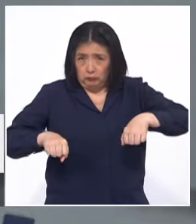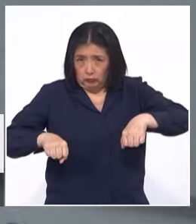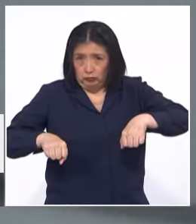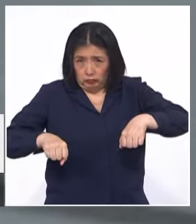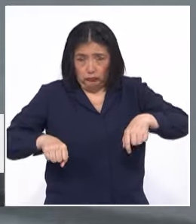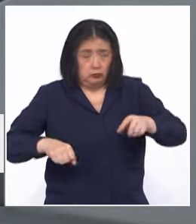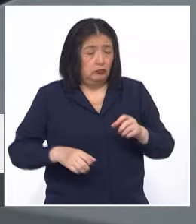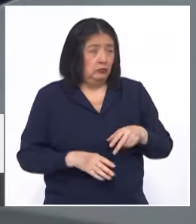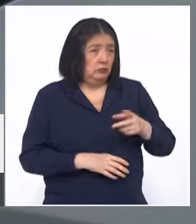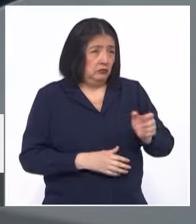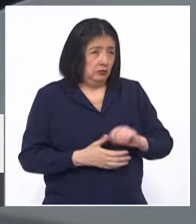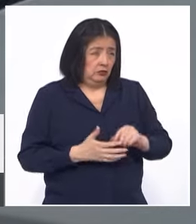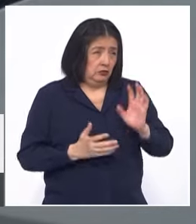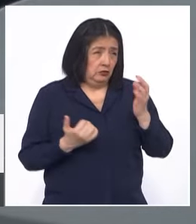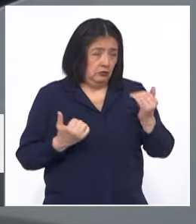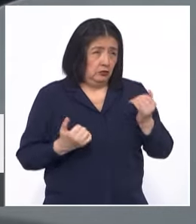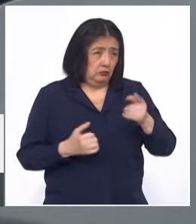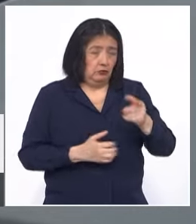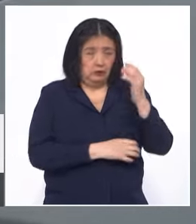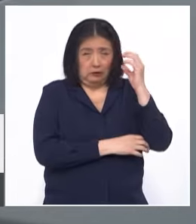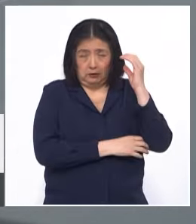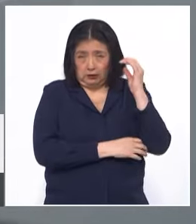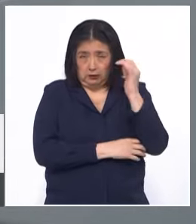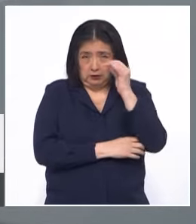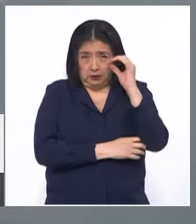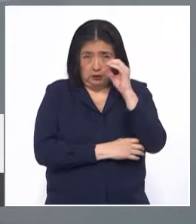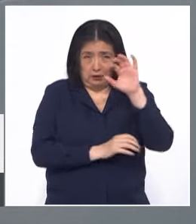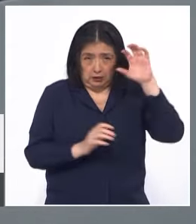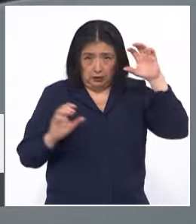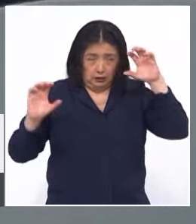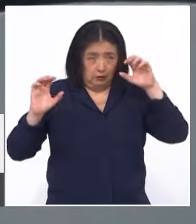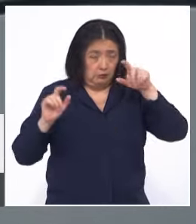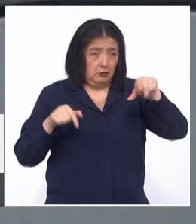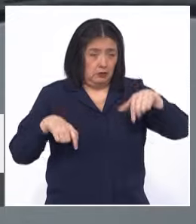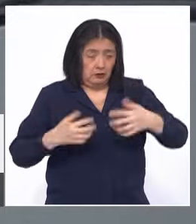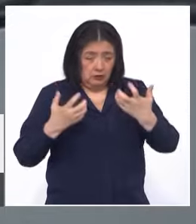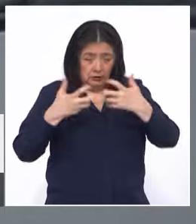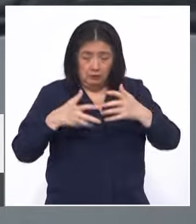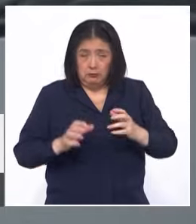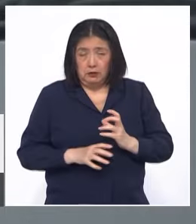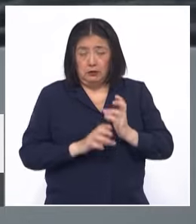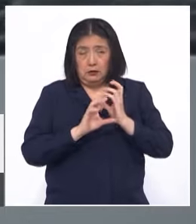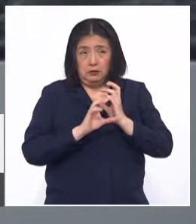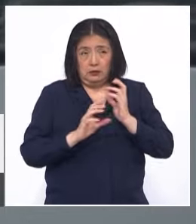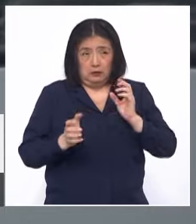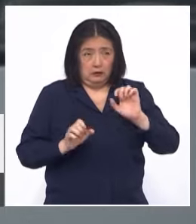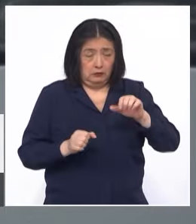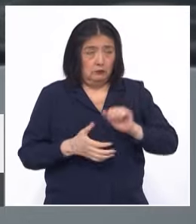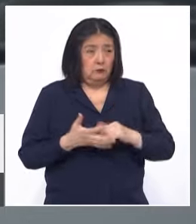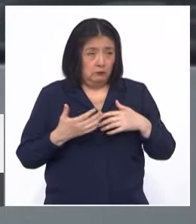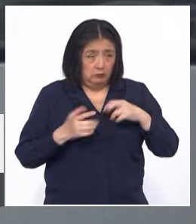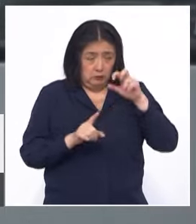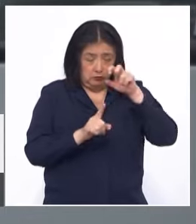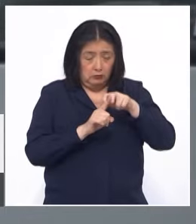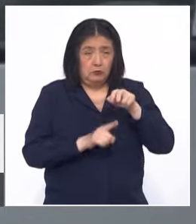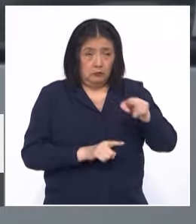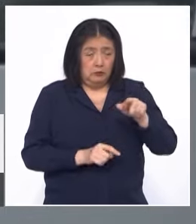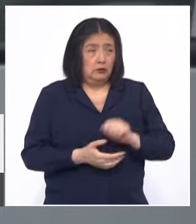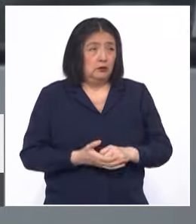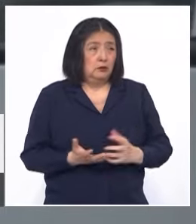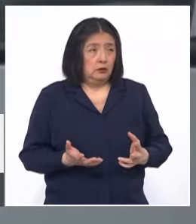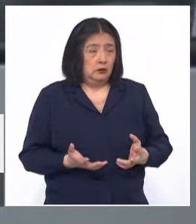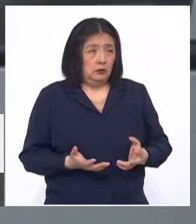lineal que precisamente las cámaras de seguridad de este de esta empresa de transporte pudo pudo captar la